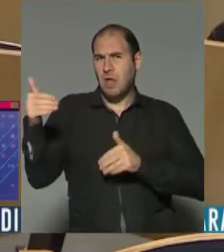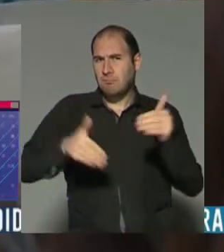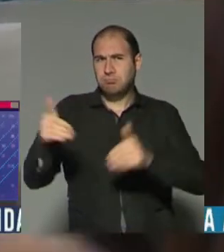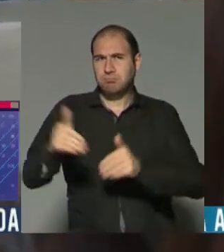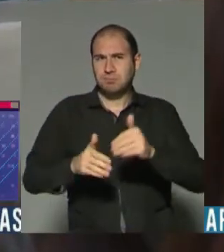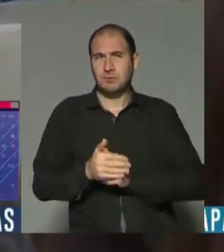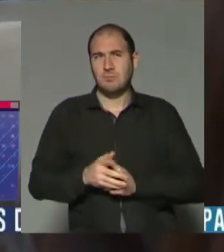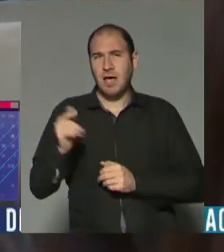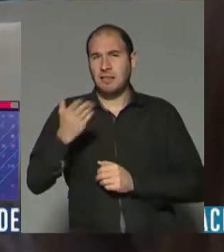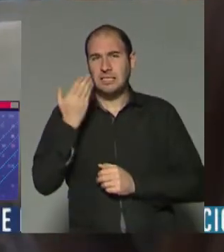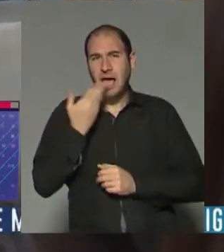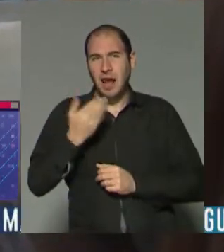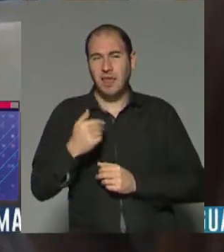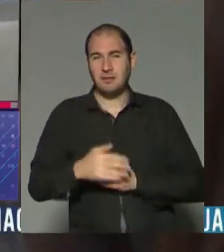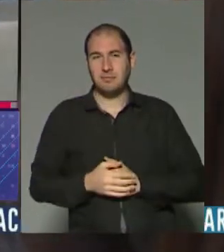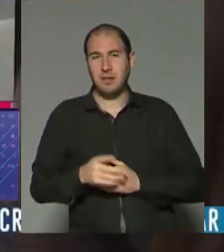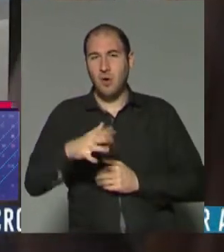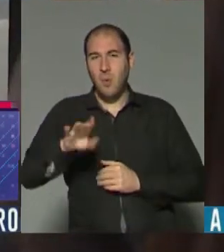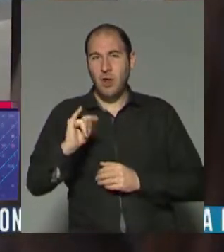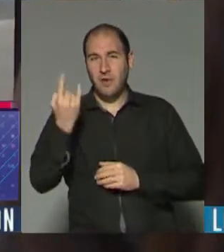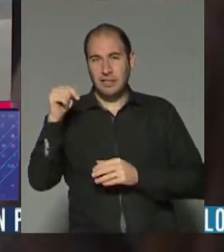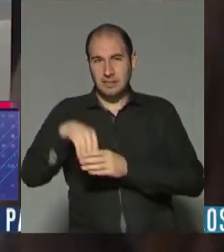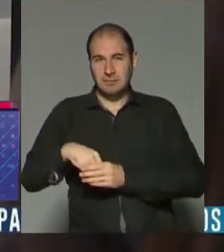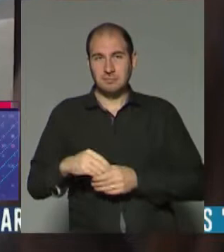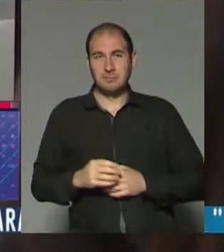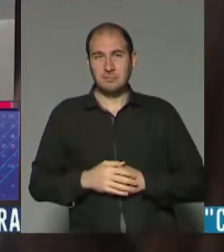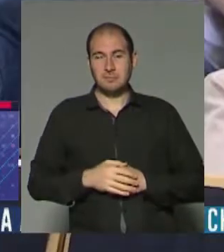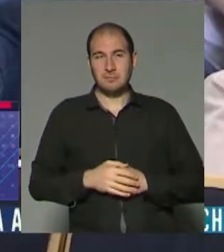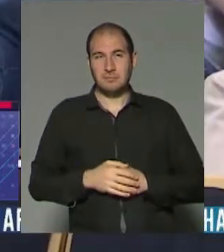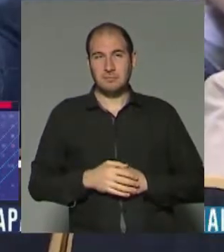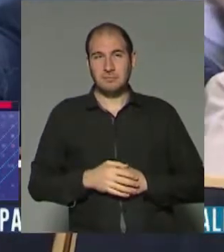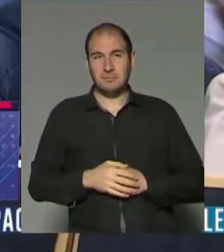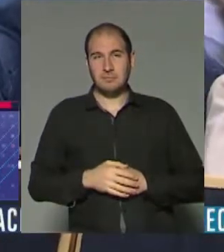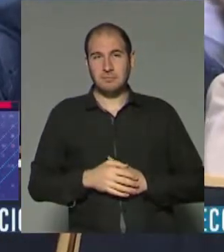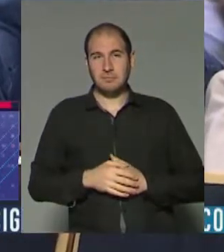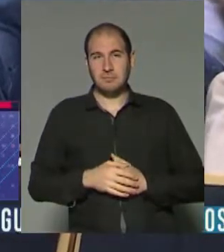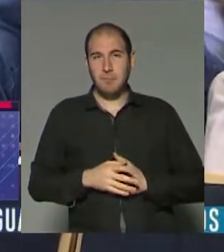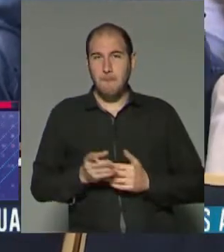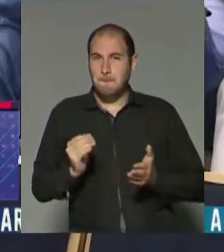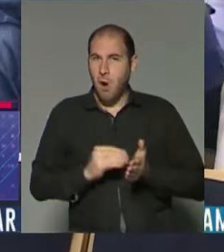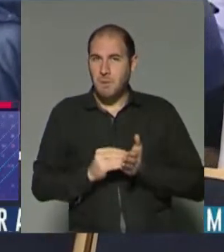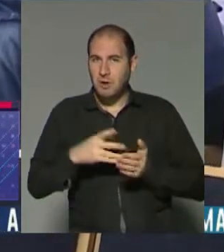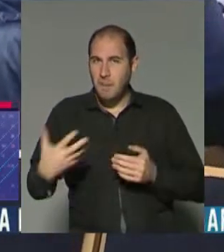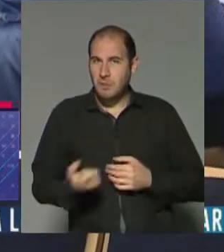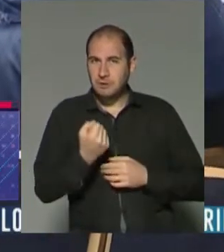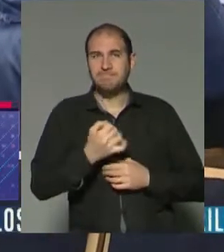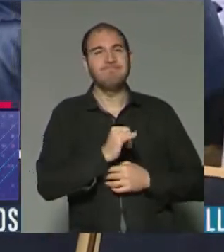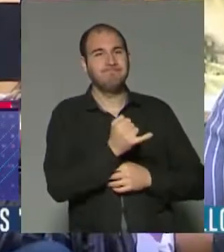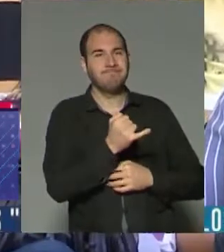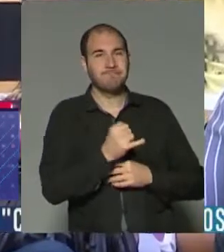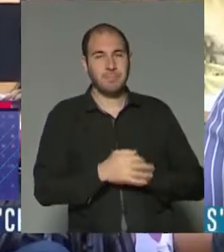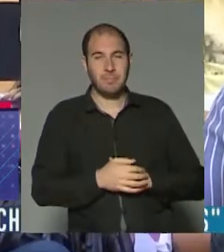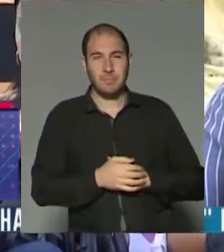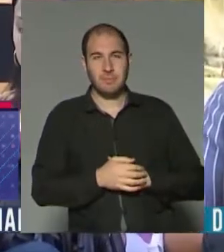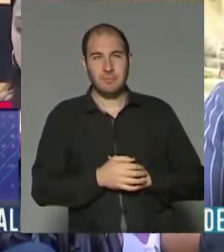de esta charla, de esta disertación ahí en la universidad. Y bueno, son, digamos, momentos para aprovechar, ¿no? Sí, totalmente.